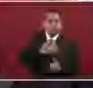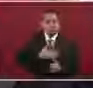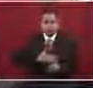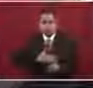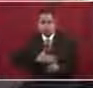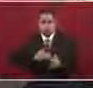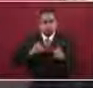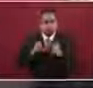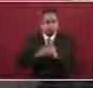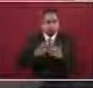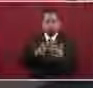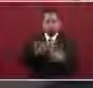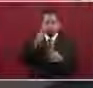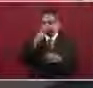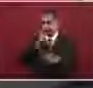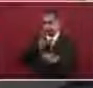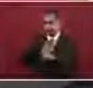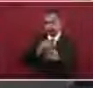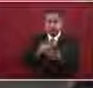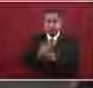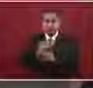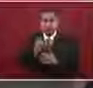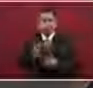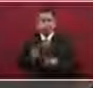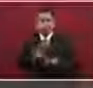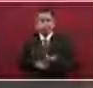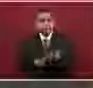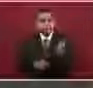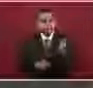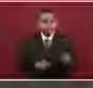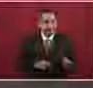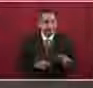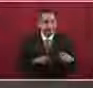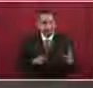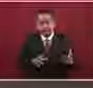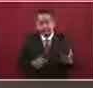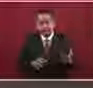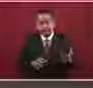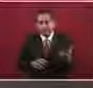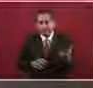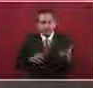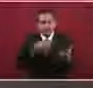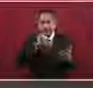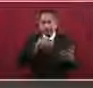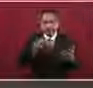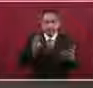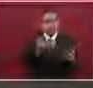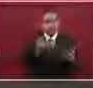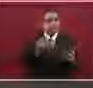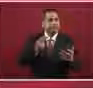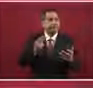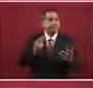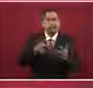que haya democracia? Son los valores fundamentales, no se requiere de tanto aparato.